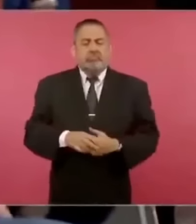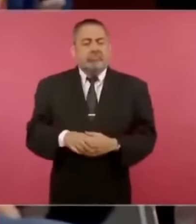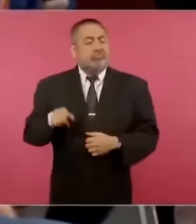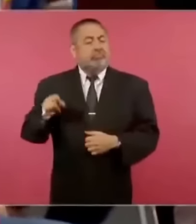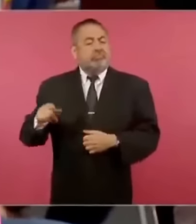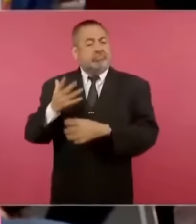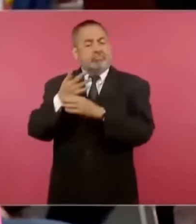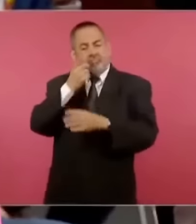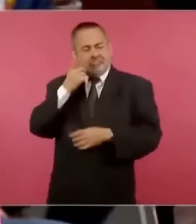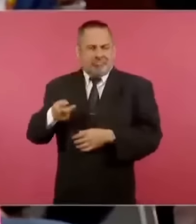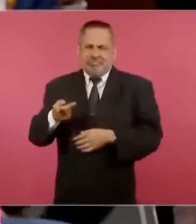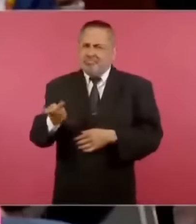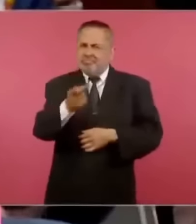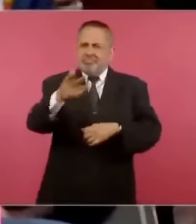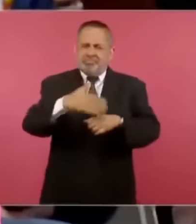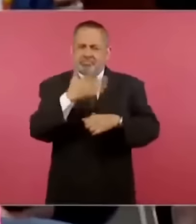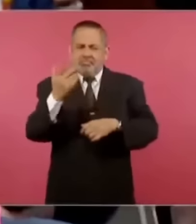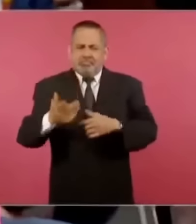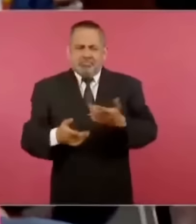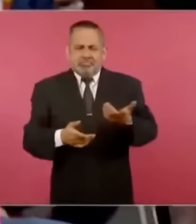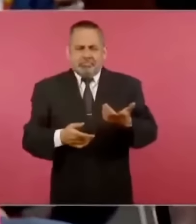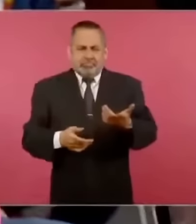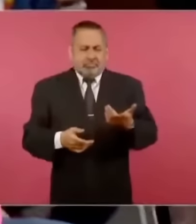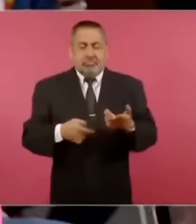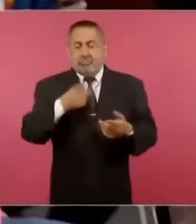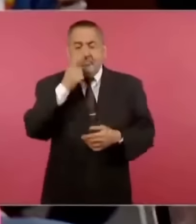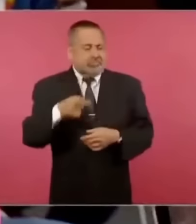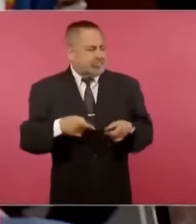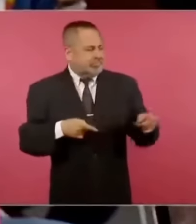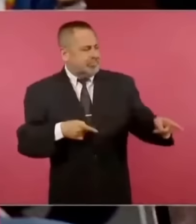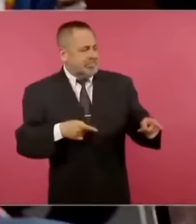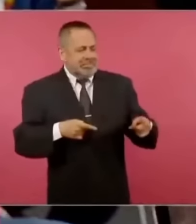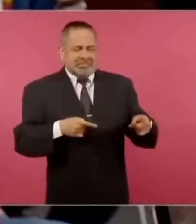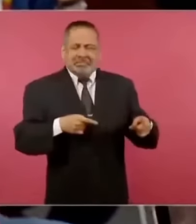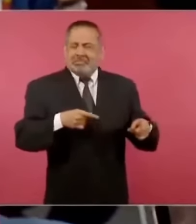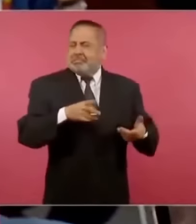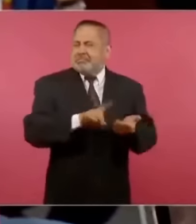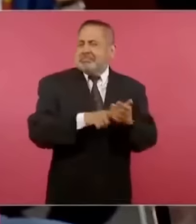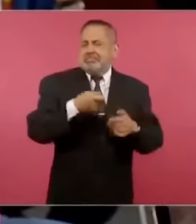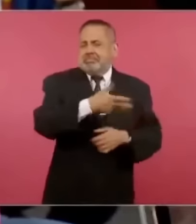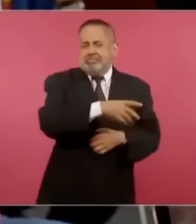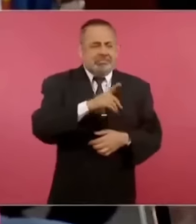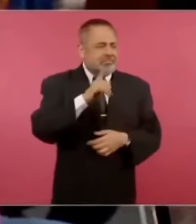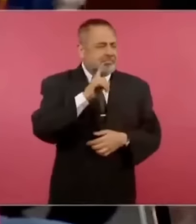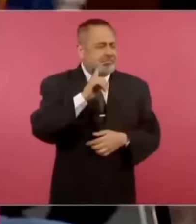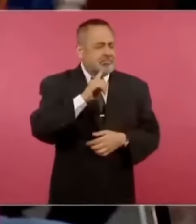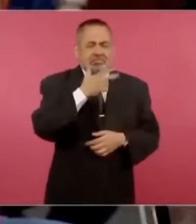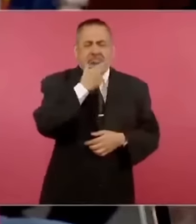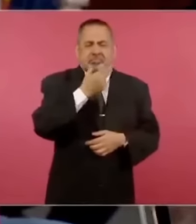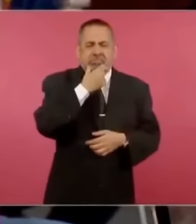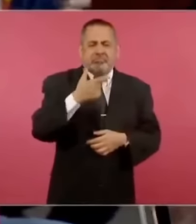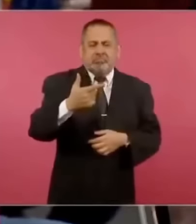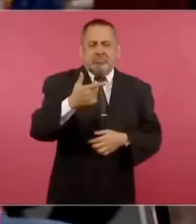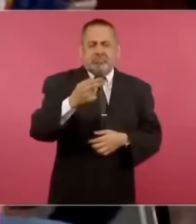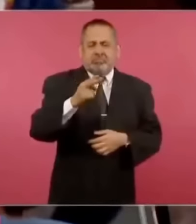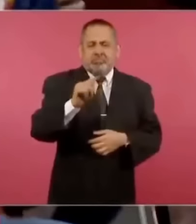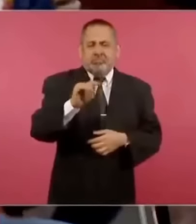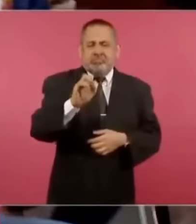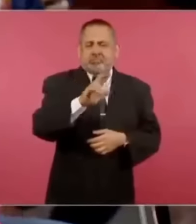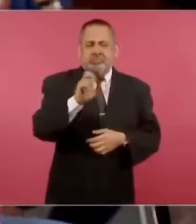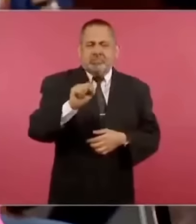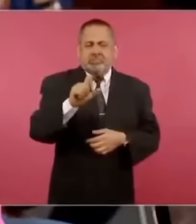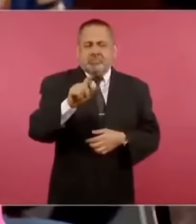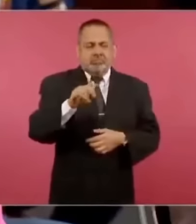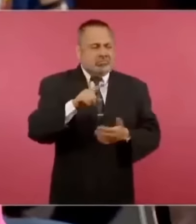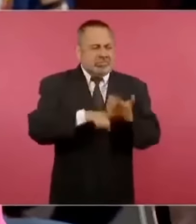ella cuestiona. Así estaría el berrinche que hizo Gutiérrez Luna